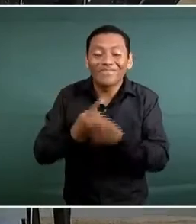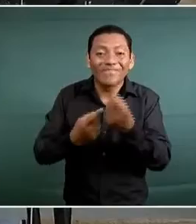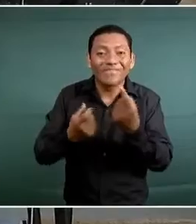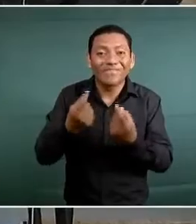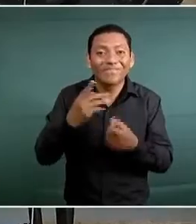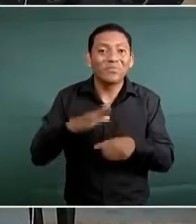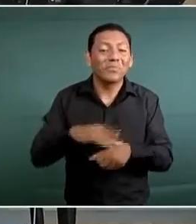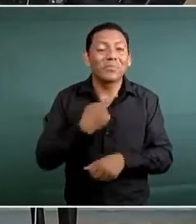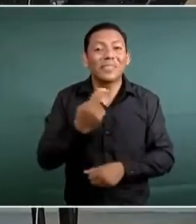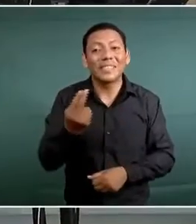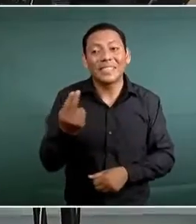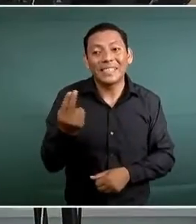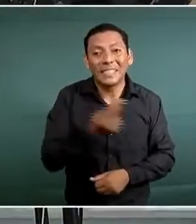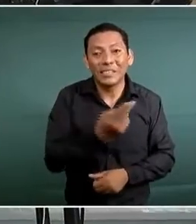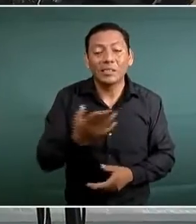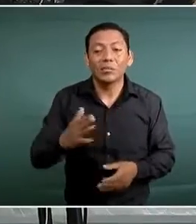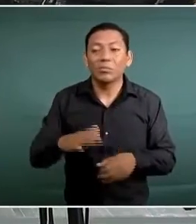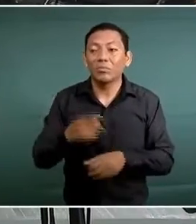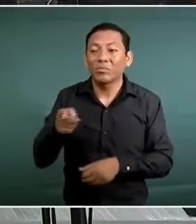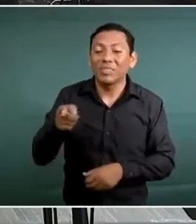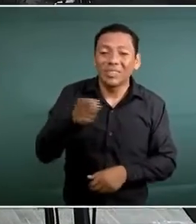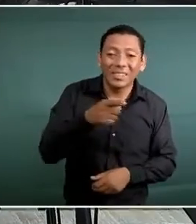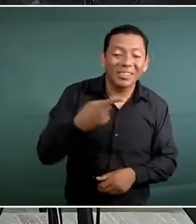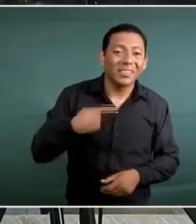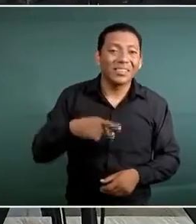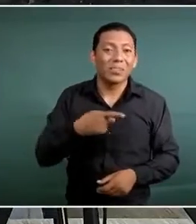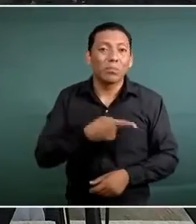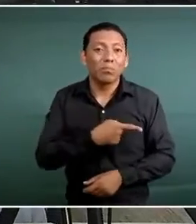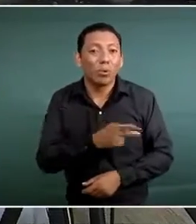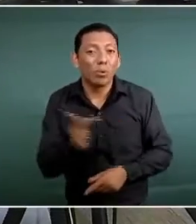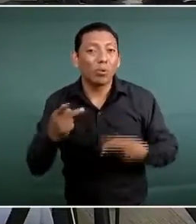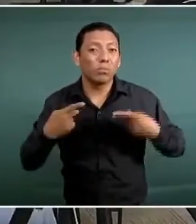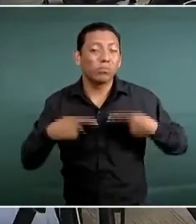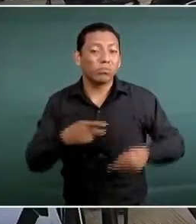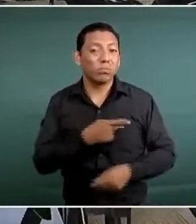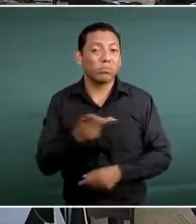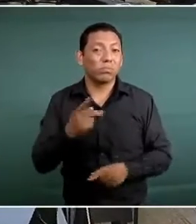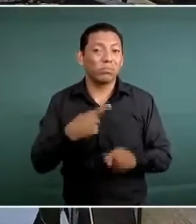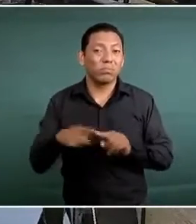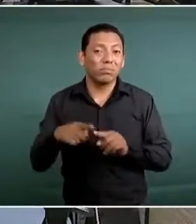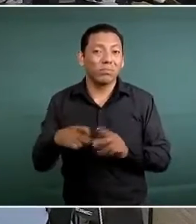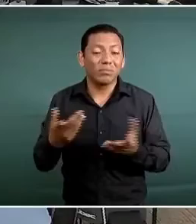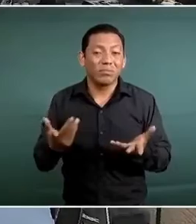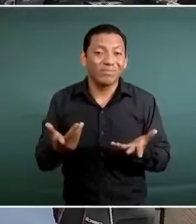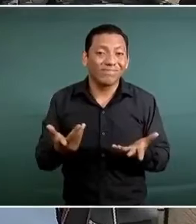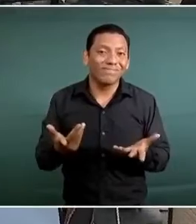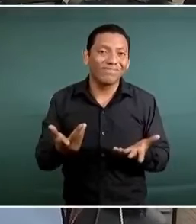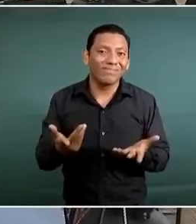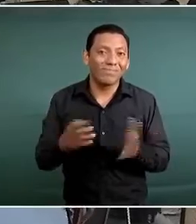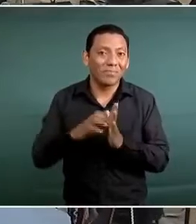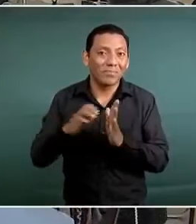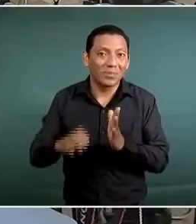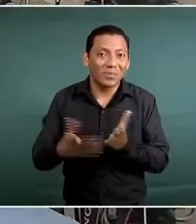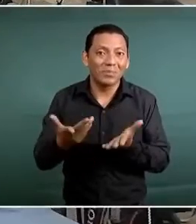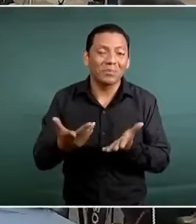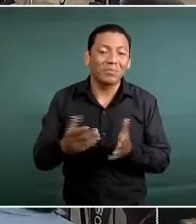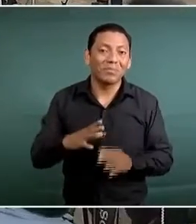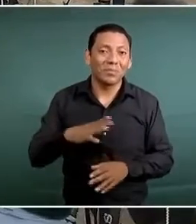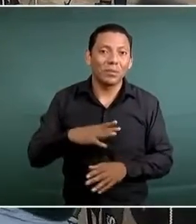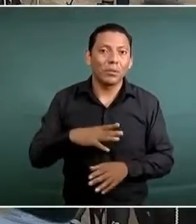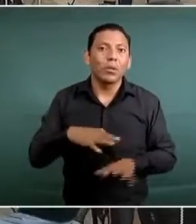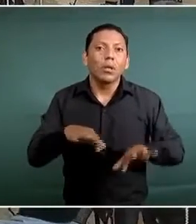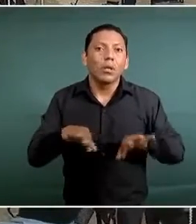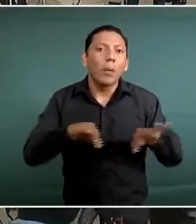la necesidad por la pobreza y sobre todo pues no es lo mismo si tenemos asegurado un